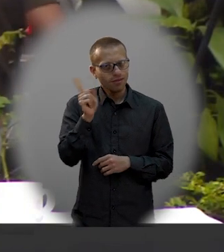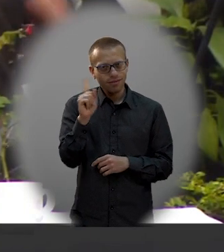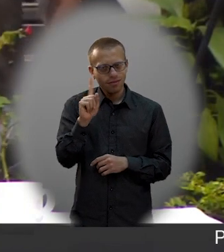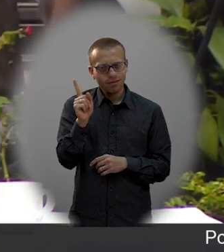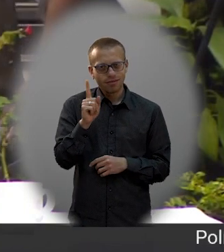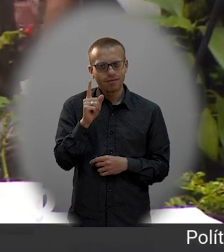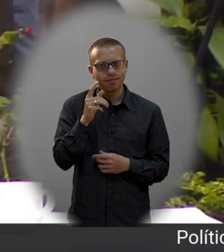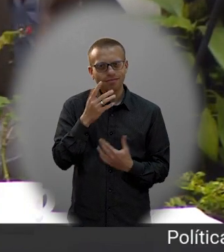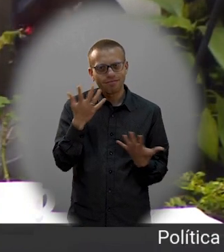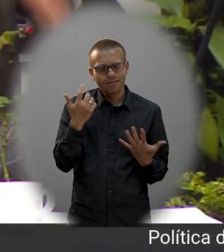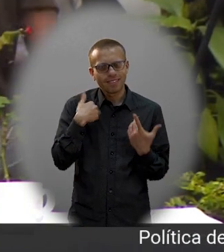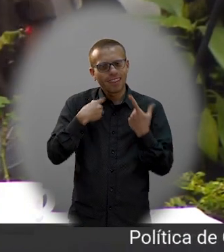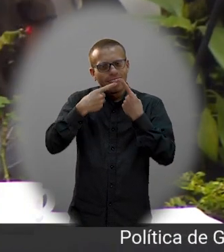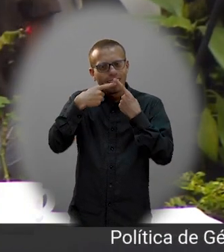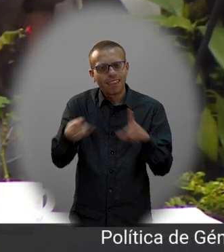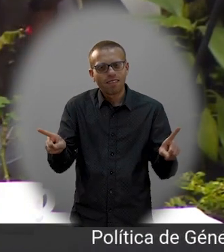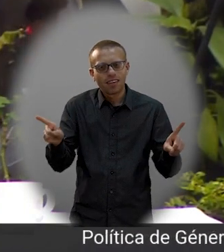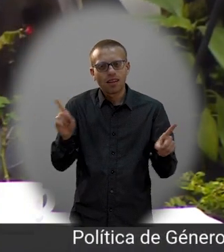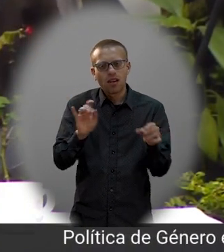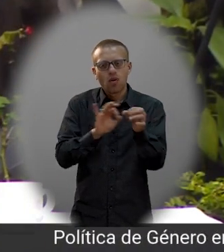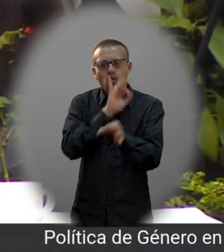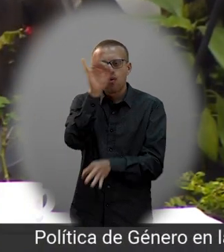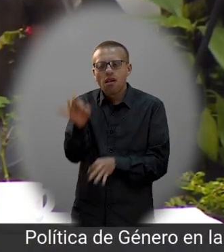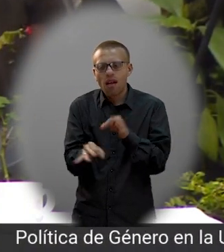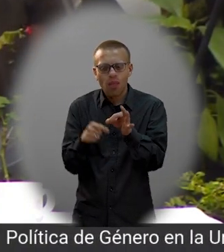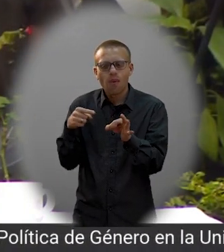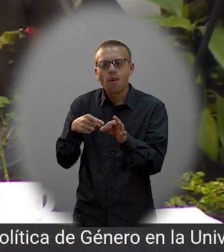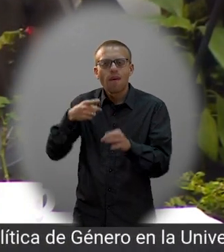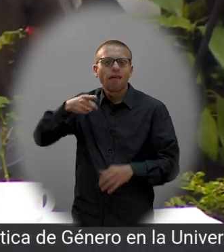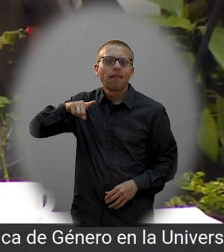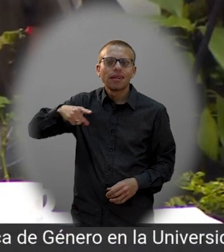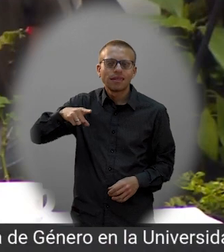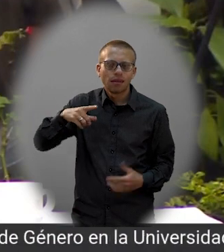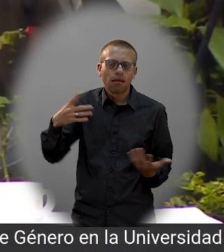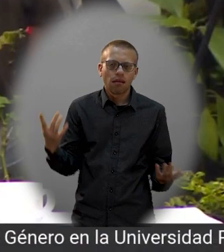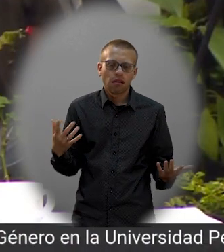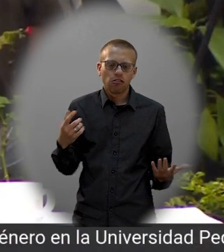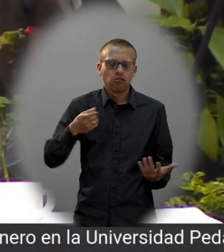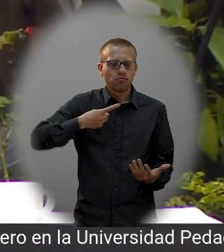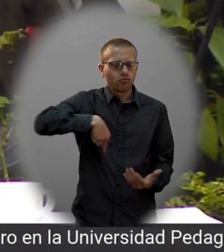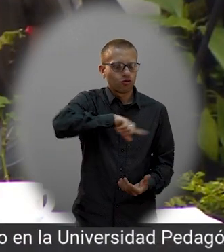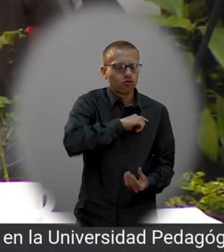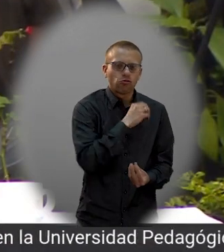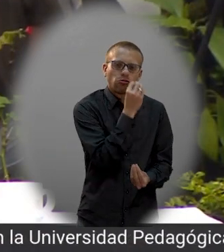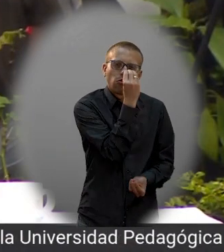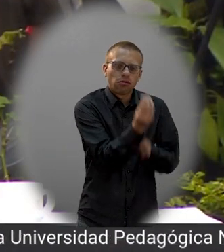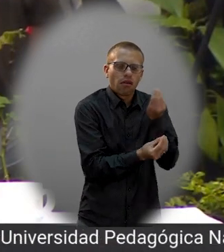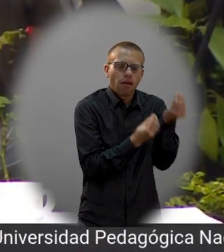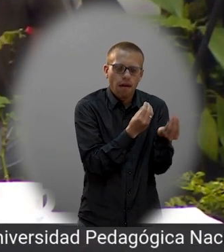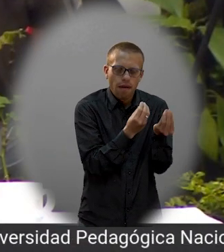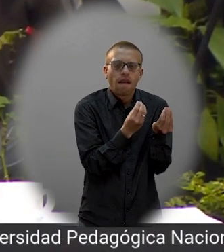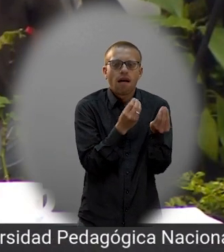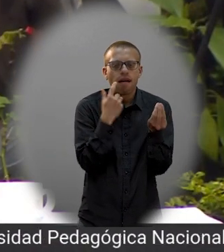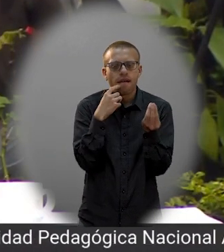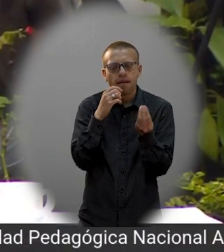es totalmente lo distinto, es hacer algo para garantizar la reproducción de la vida en colectivo. Y creo que